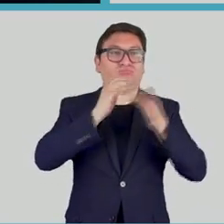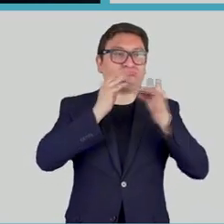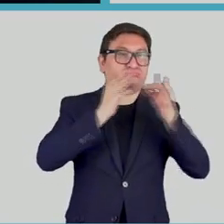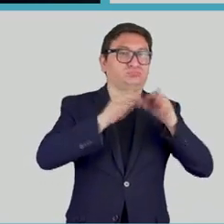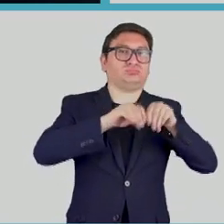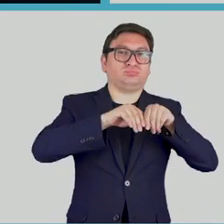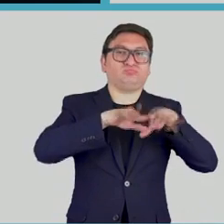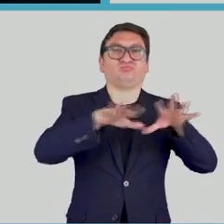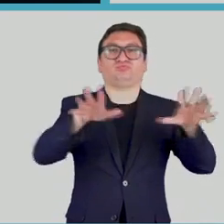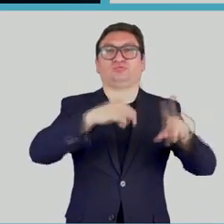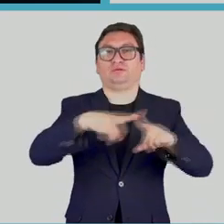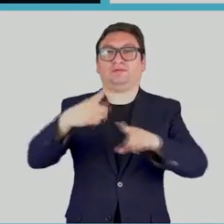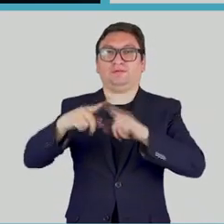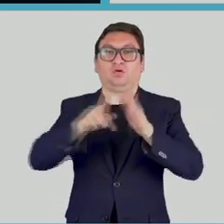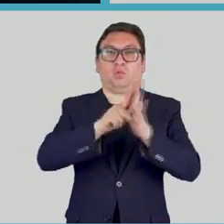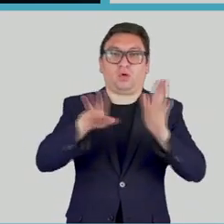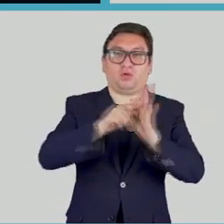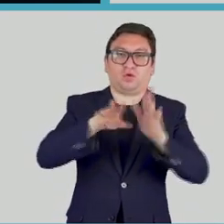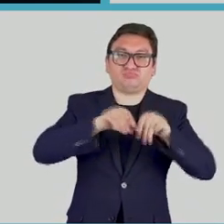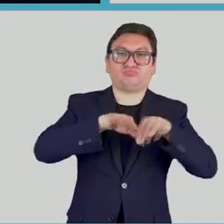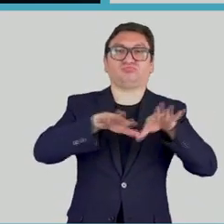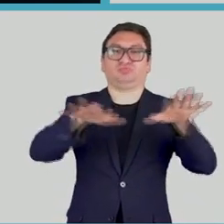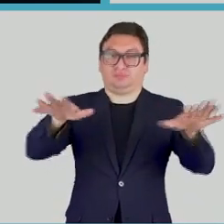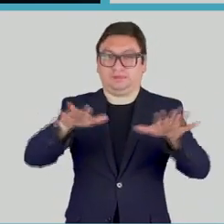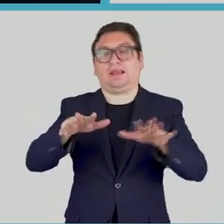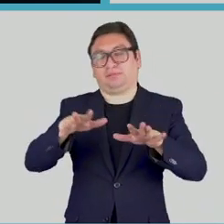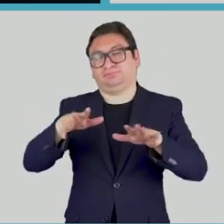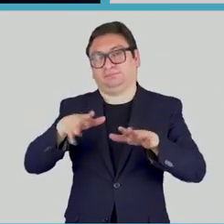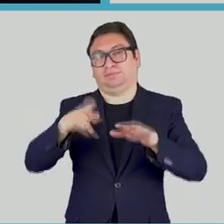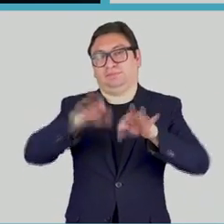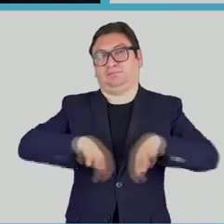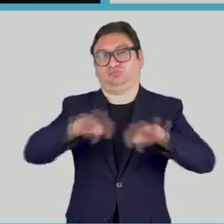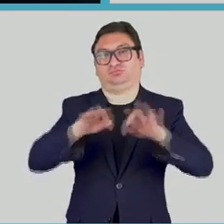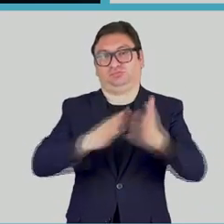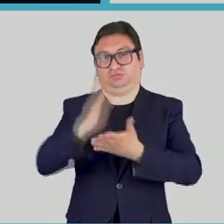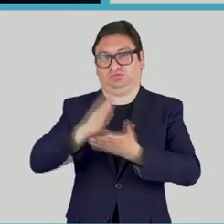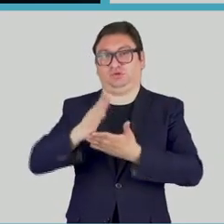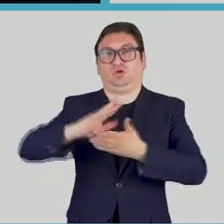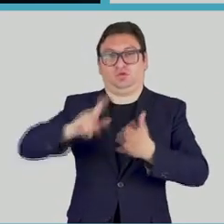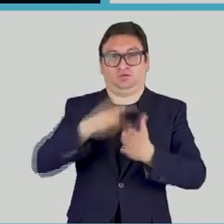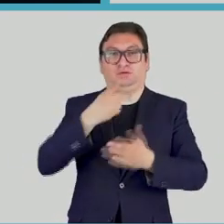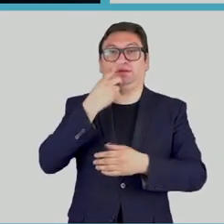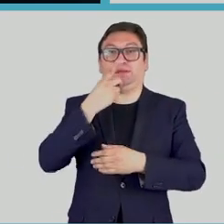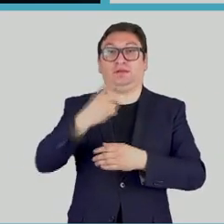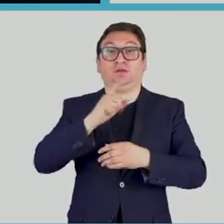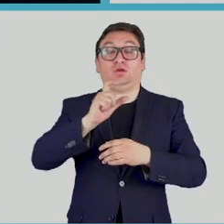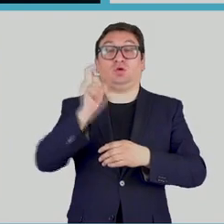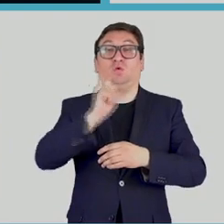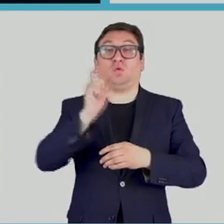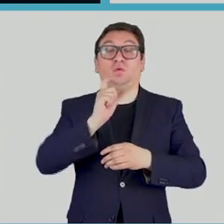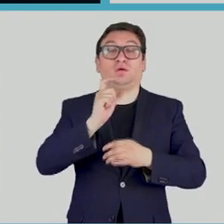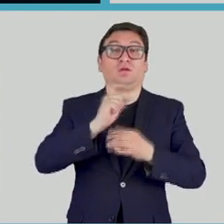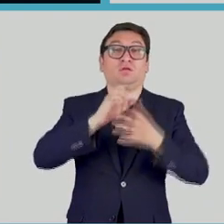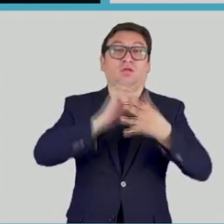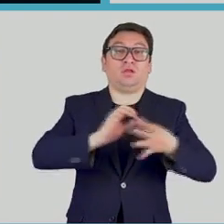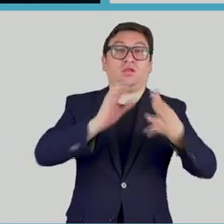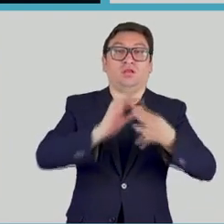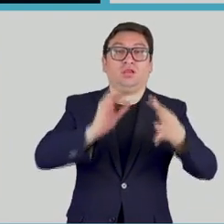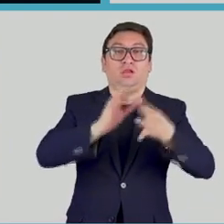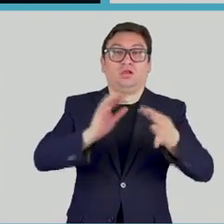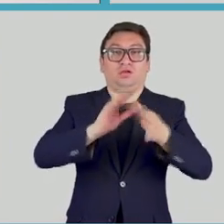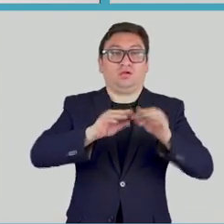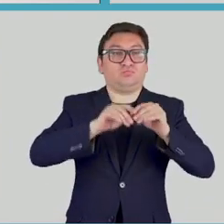medios de comunicación y pues vuelvo a Resaltar este tema de ya cambiar la narrativa No